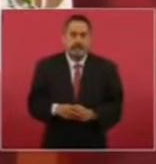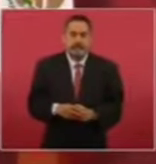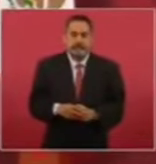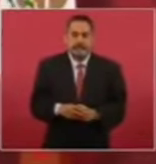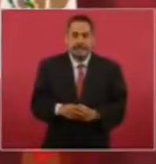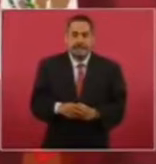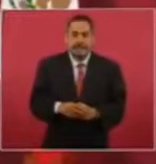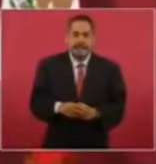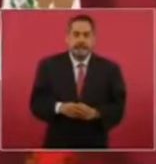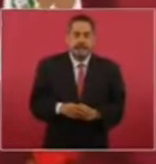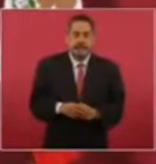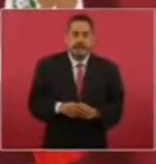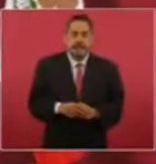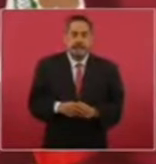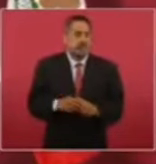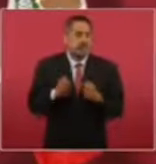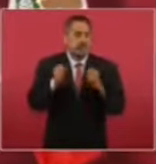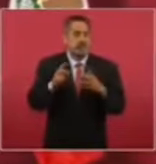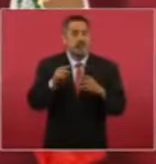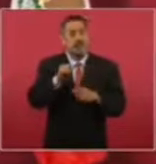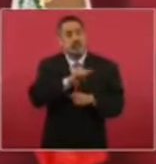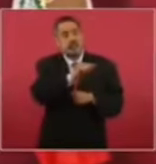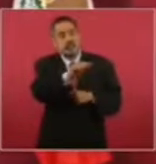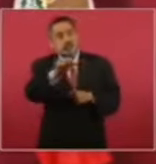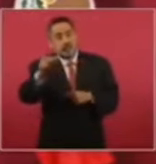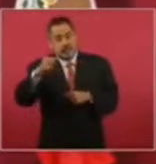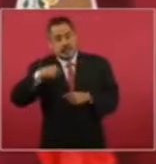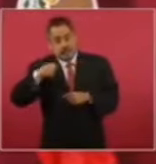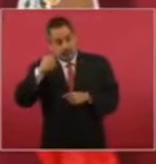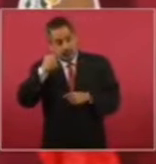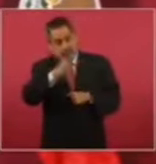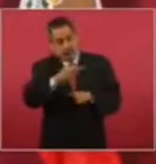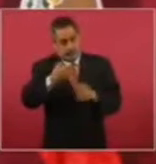Habían lugares en donde